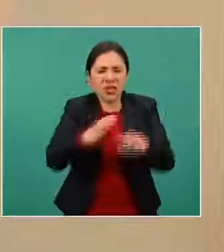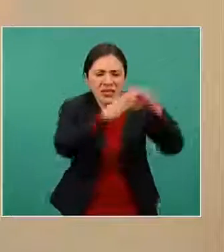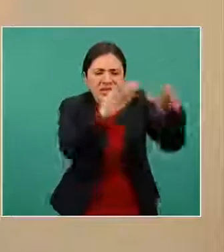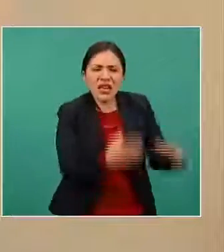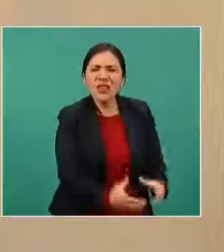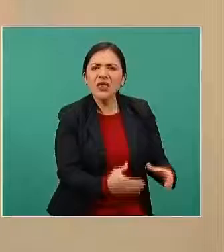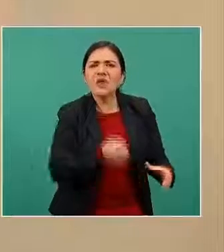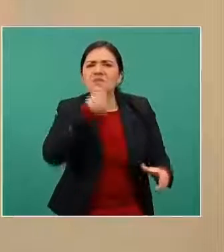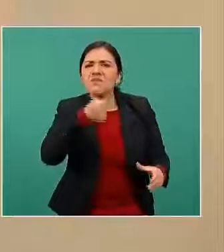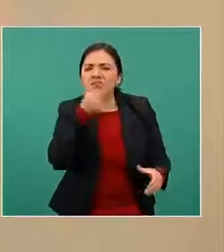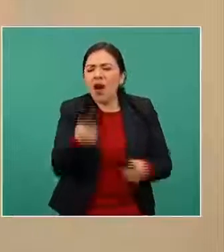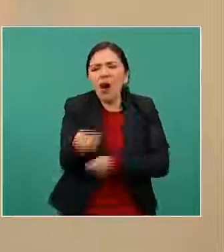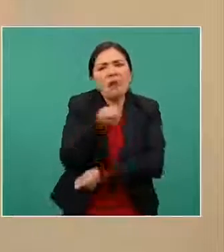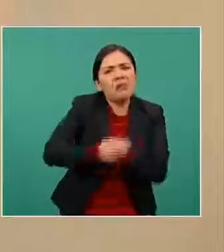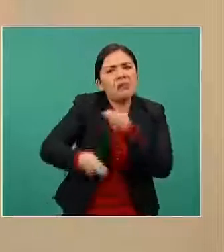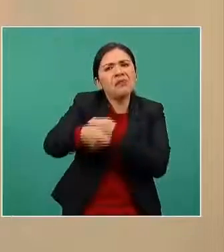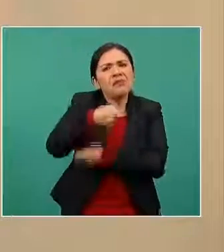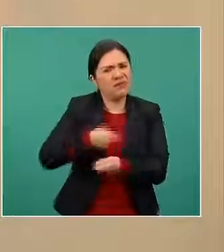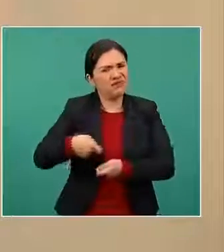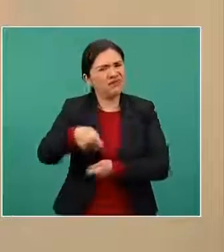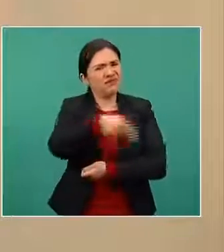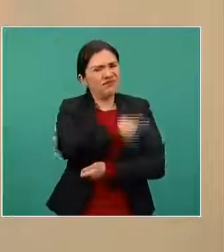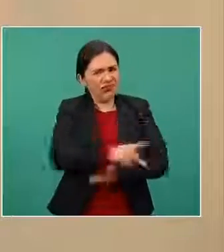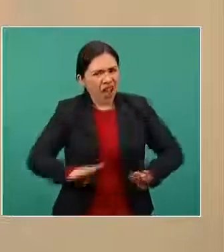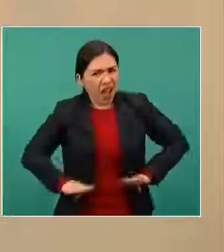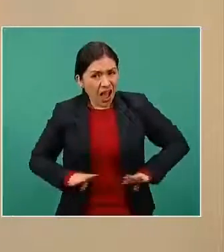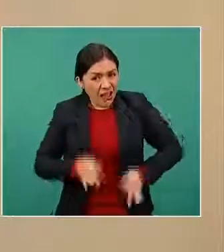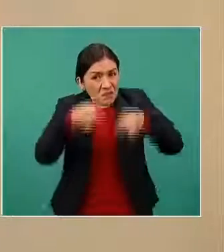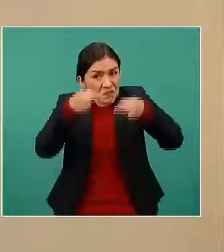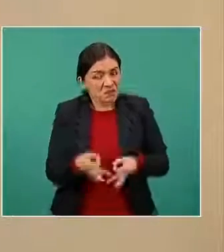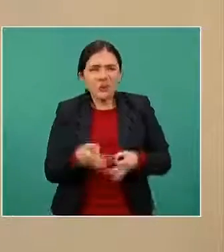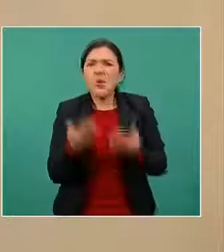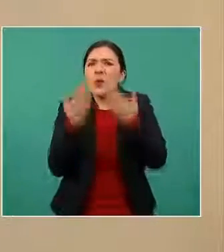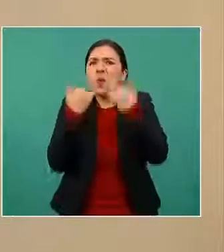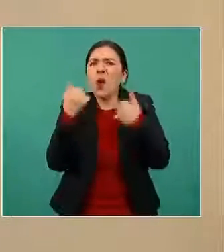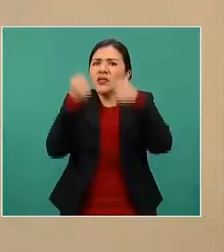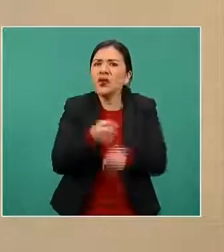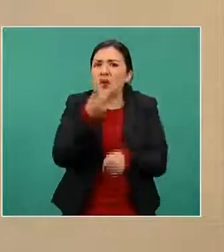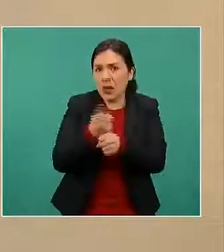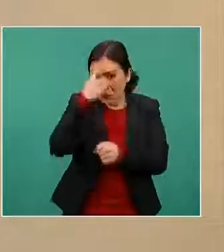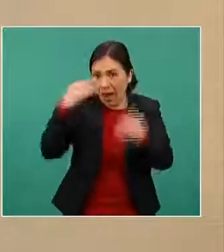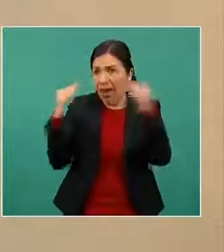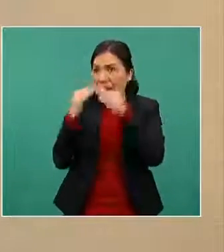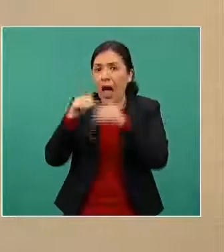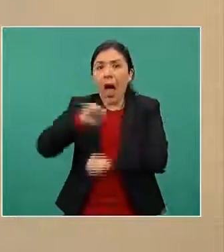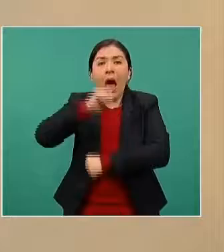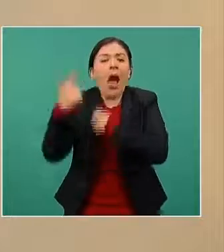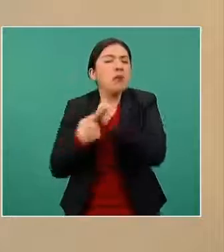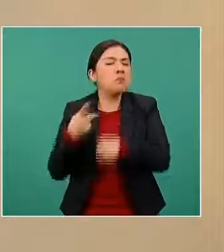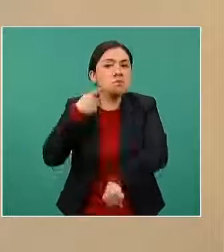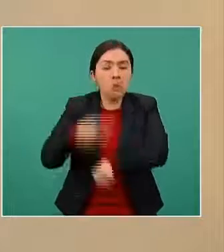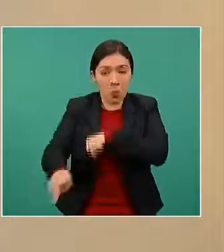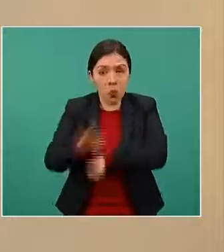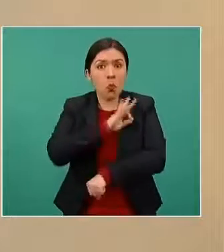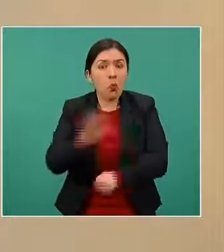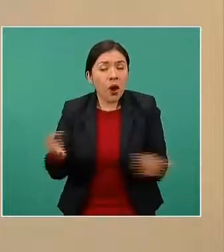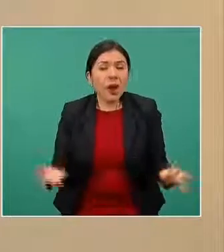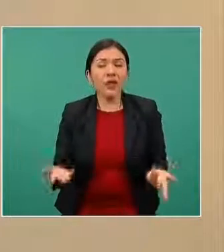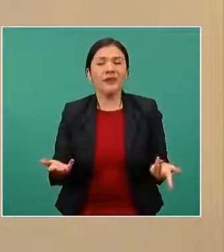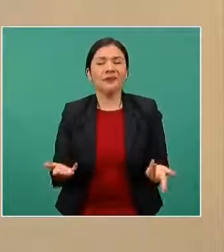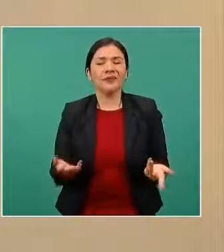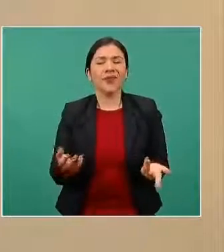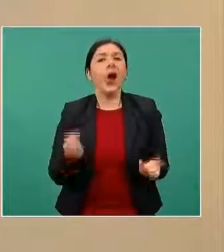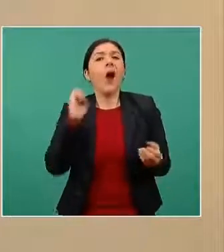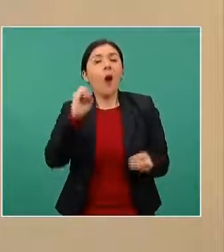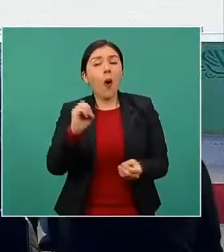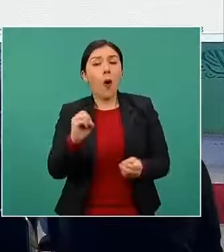Hay muchísimo cilindro que está en condiciones de inseguridad en los hogares de muchas familias. No se